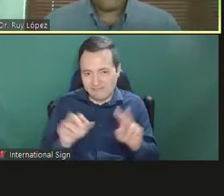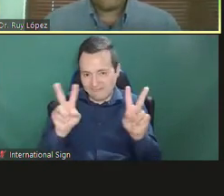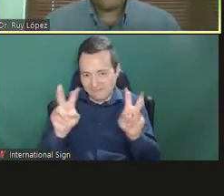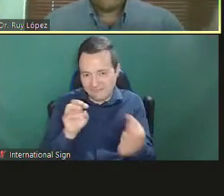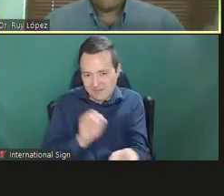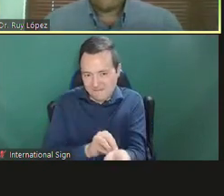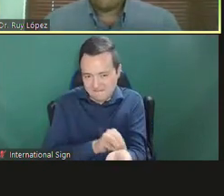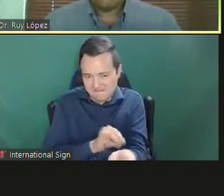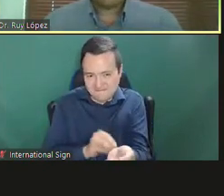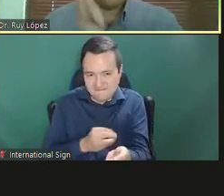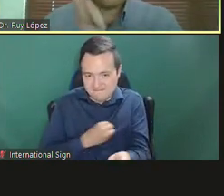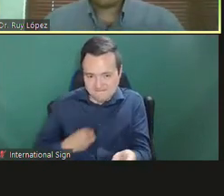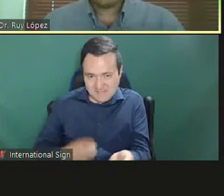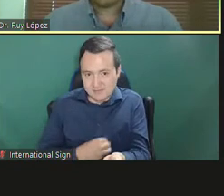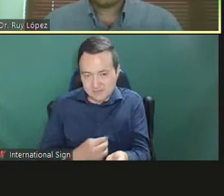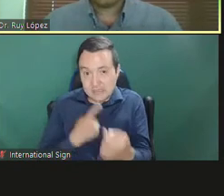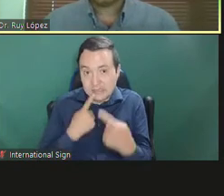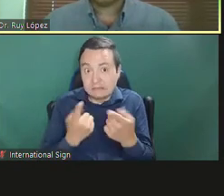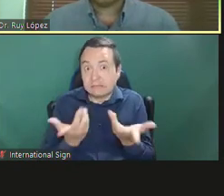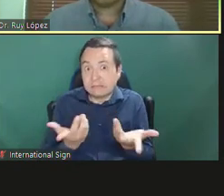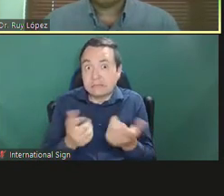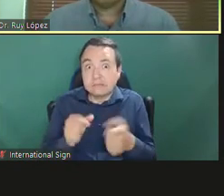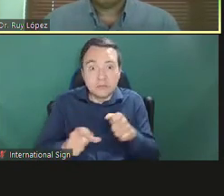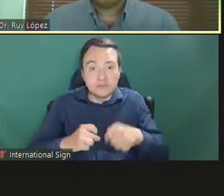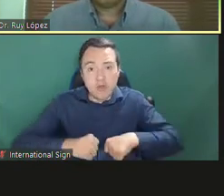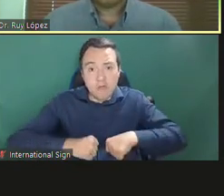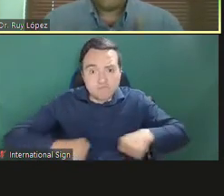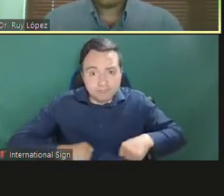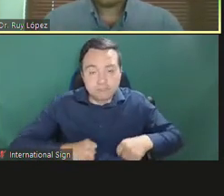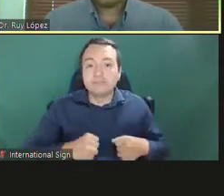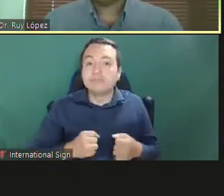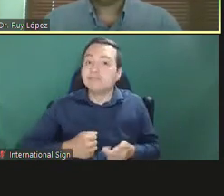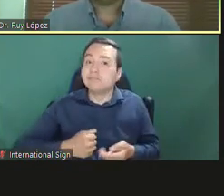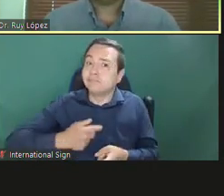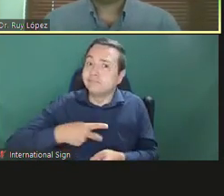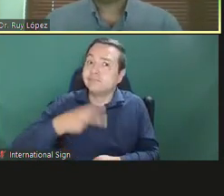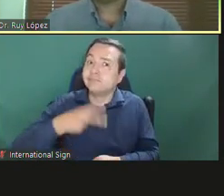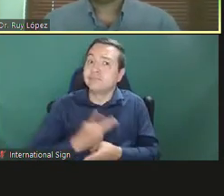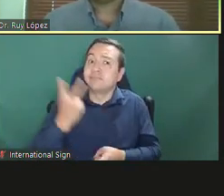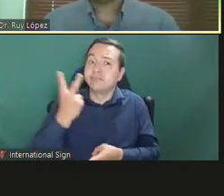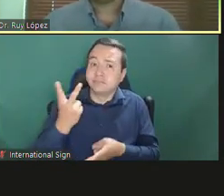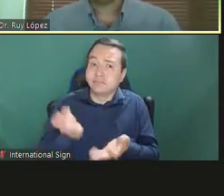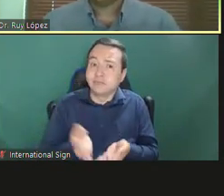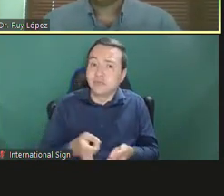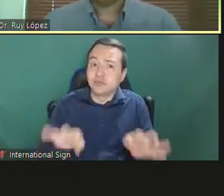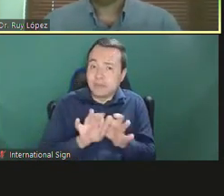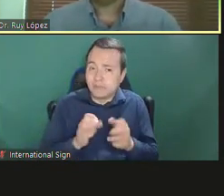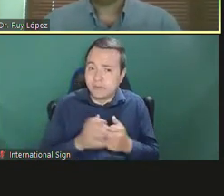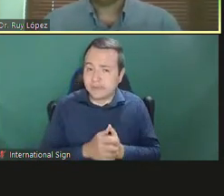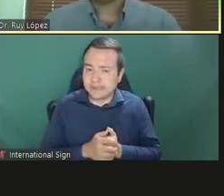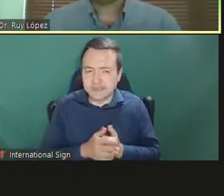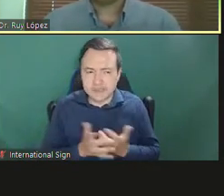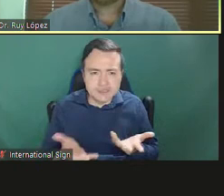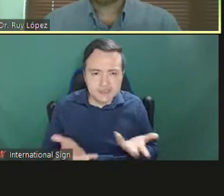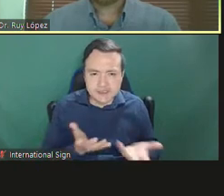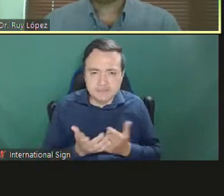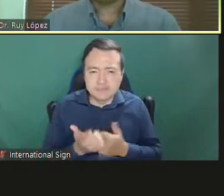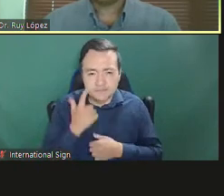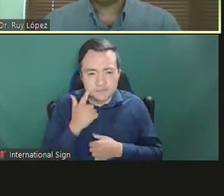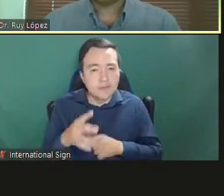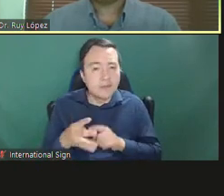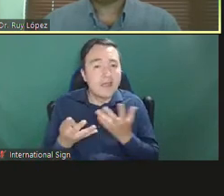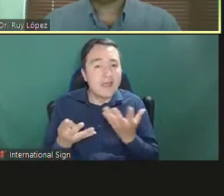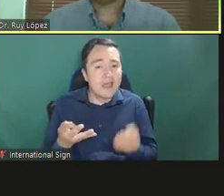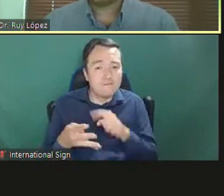obesidad como un factor de riesgo importante para cuatro condiciones enfermedades crónicas